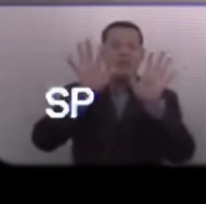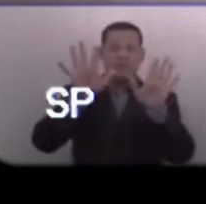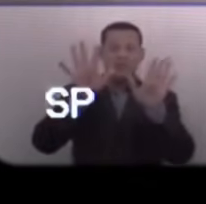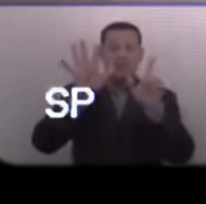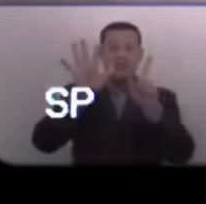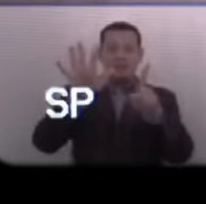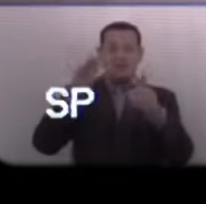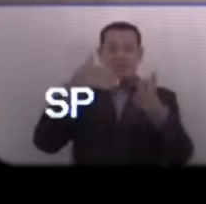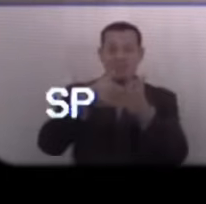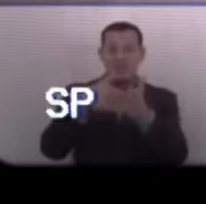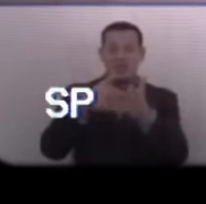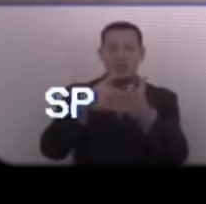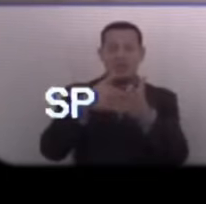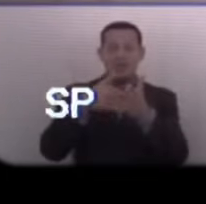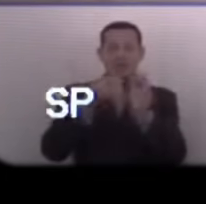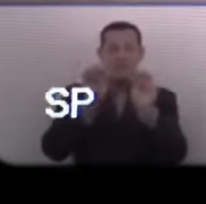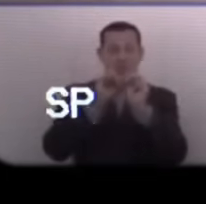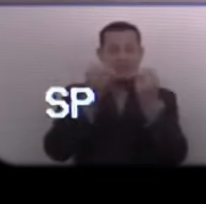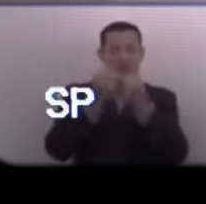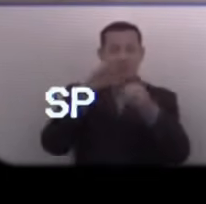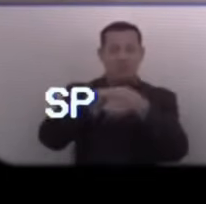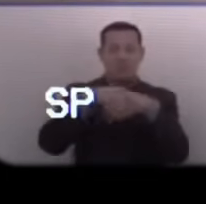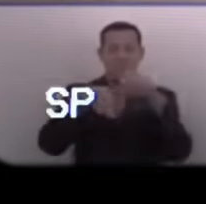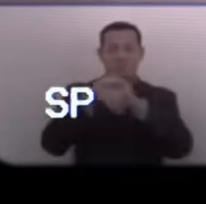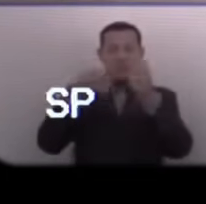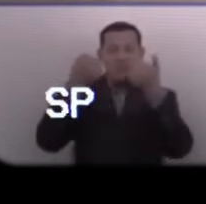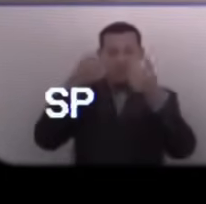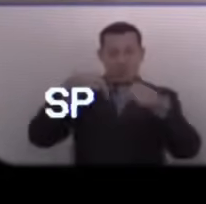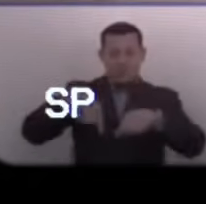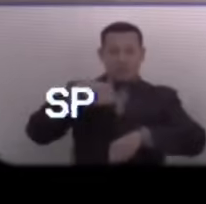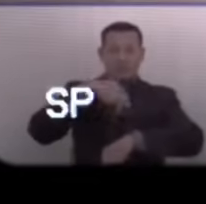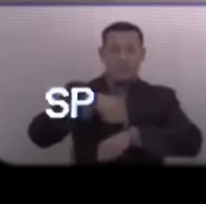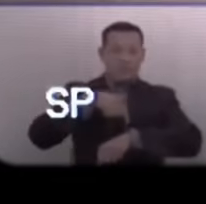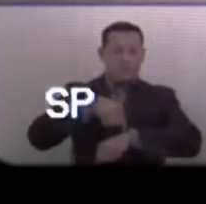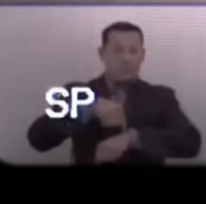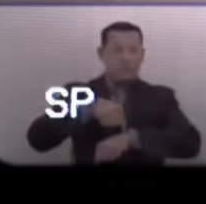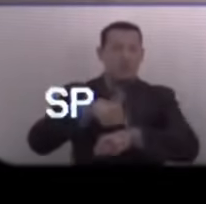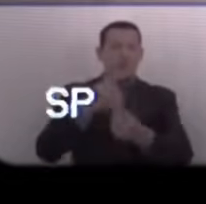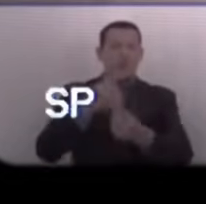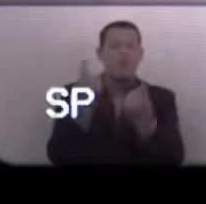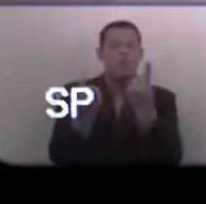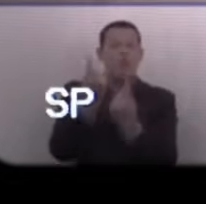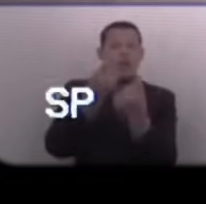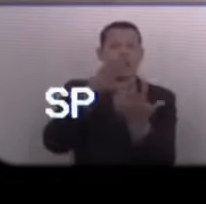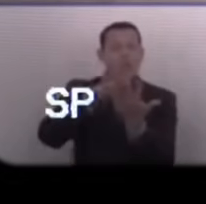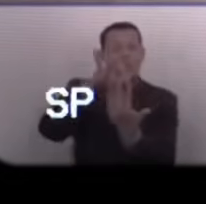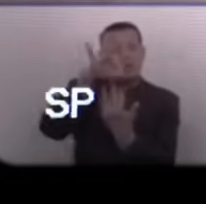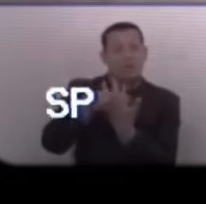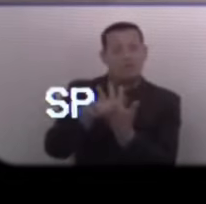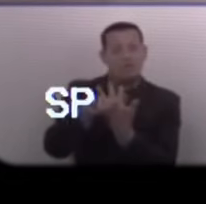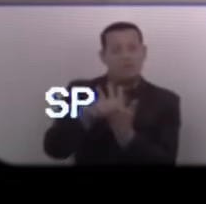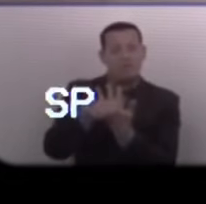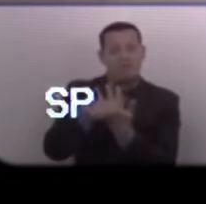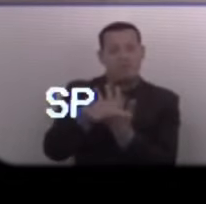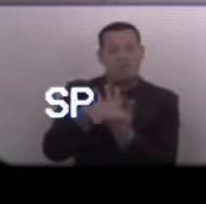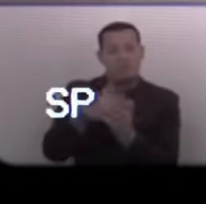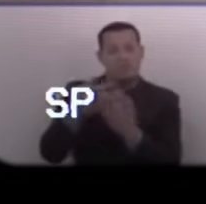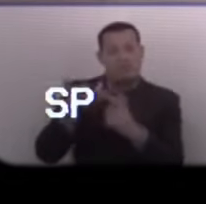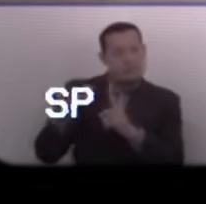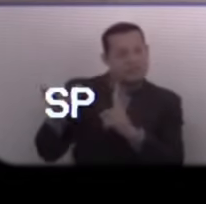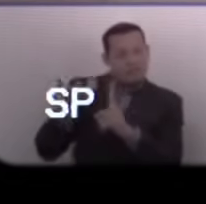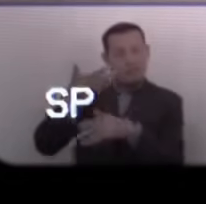16.000 que están en la cárcel en este momento. ¿Cuál es el plan? Seguir los